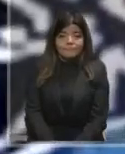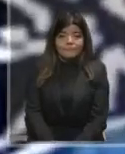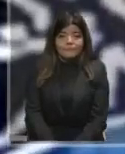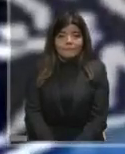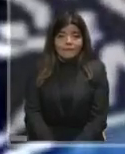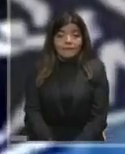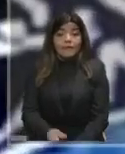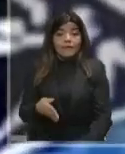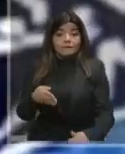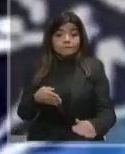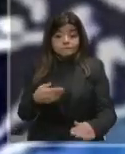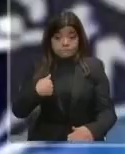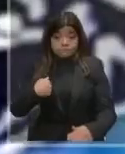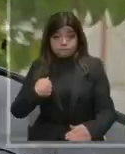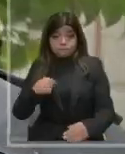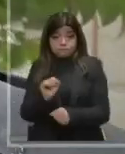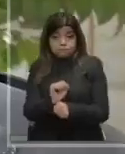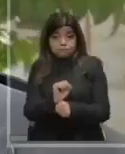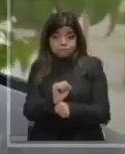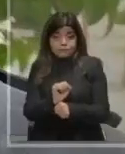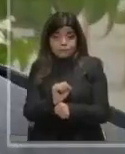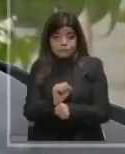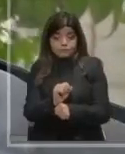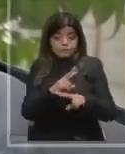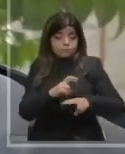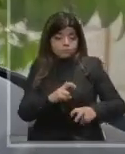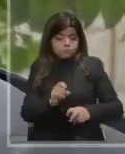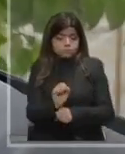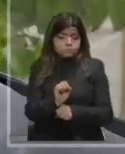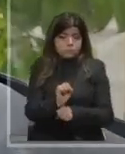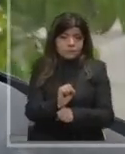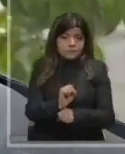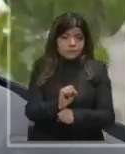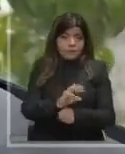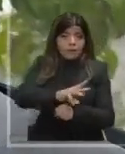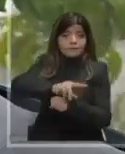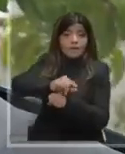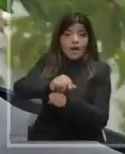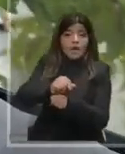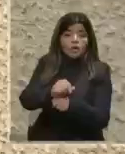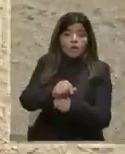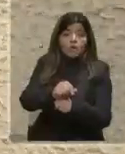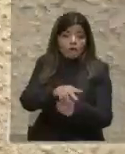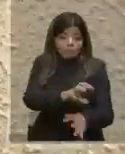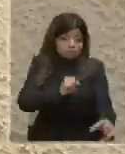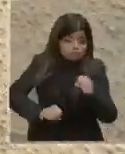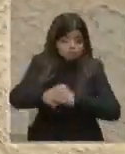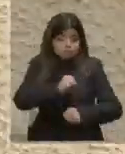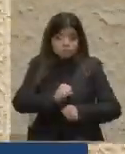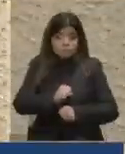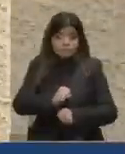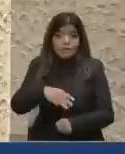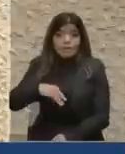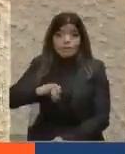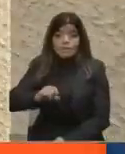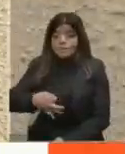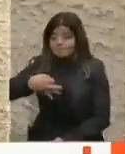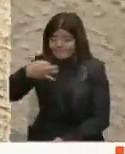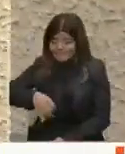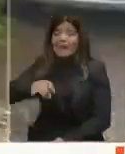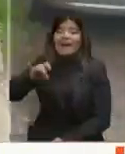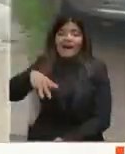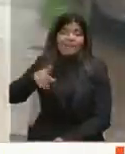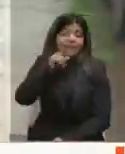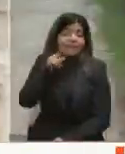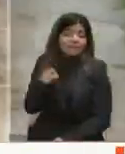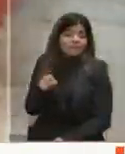Se metieron a mi auto, registraron mi auto y sellaron lo que tenían, digamos, a mano. Miguel está seguro de quién fue. Es